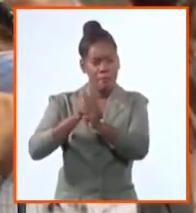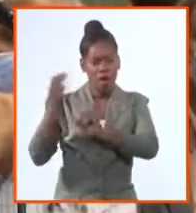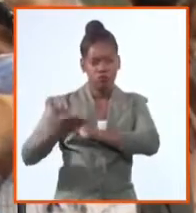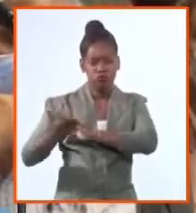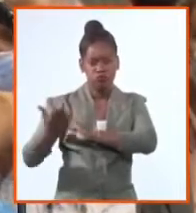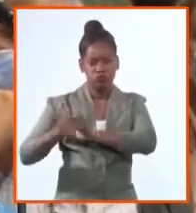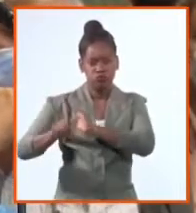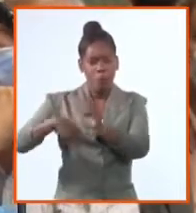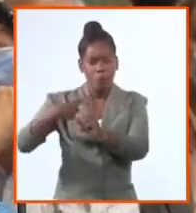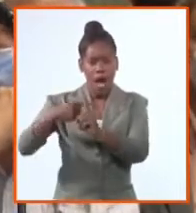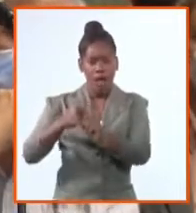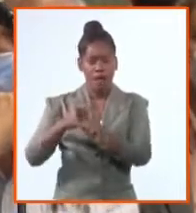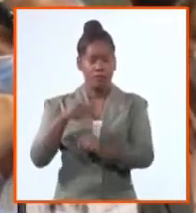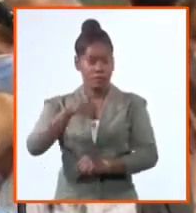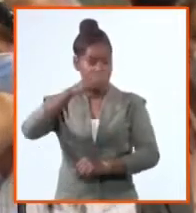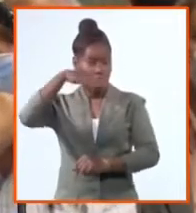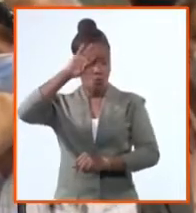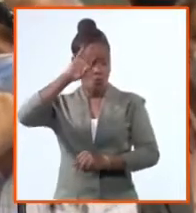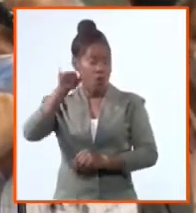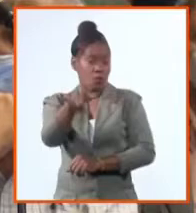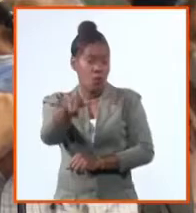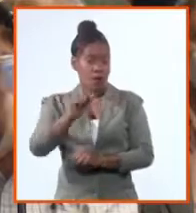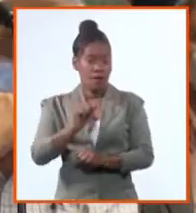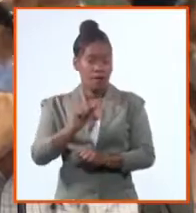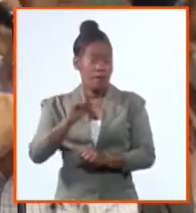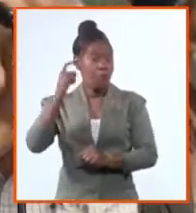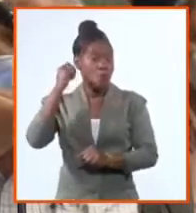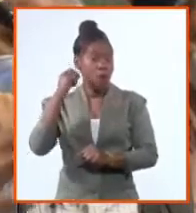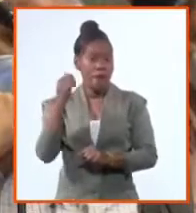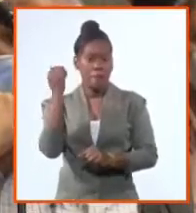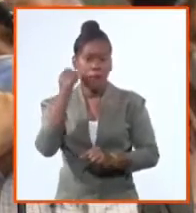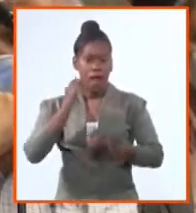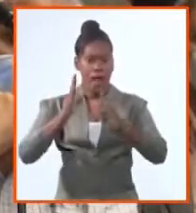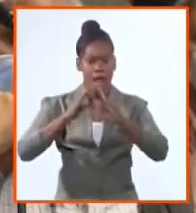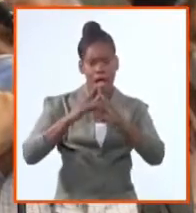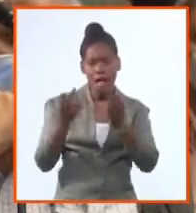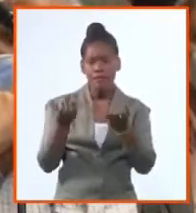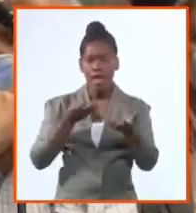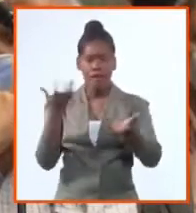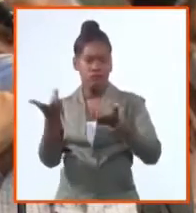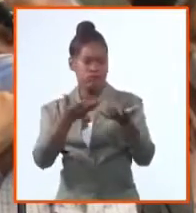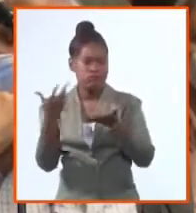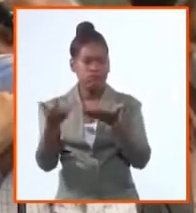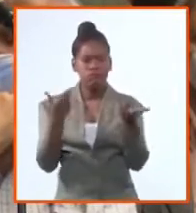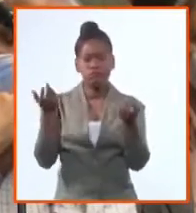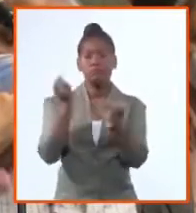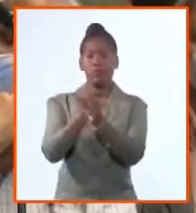Y eso se entroniza a nivel de la familia. Y es lo que tenemos en nuestro país.